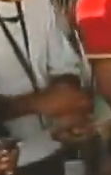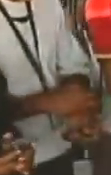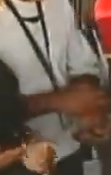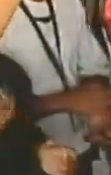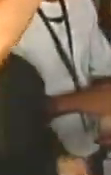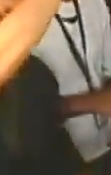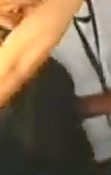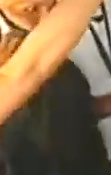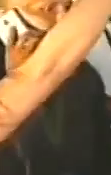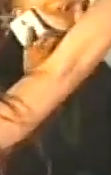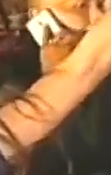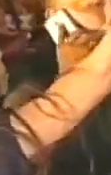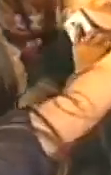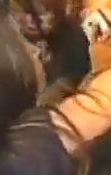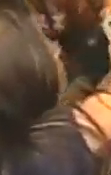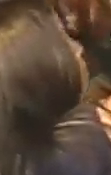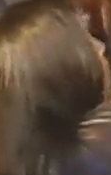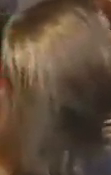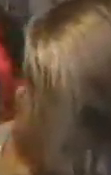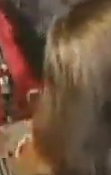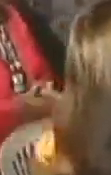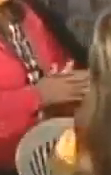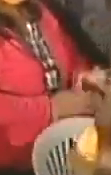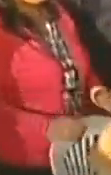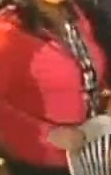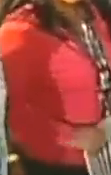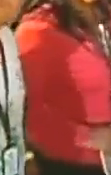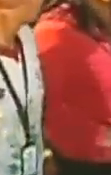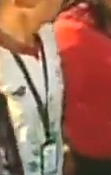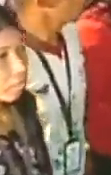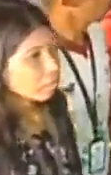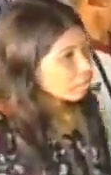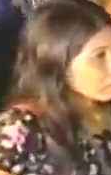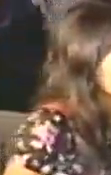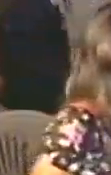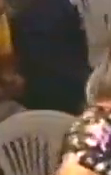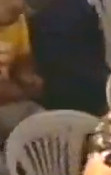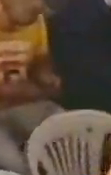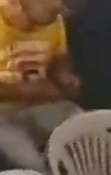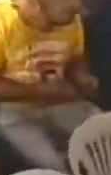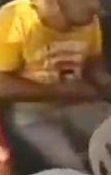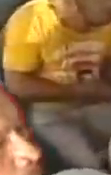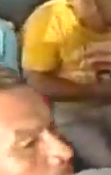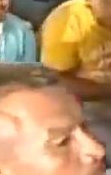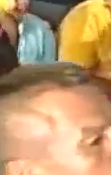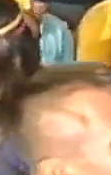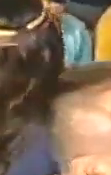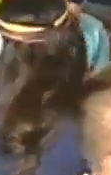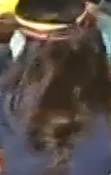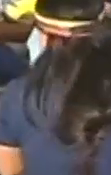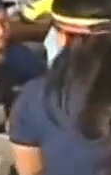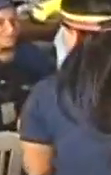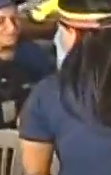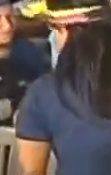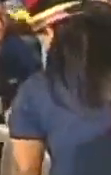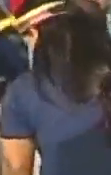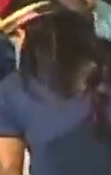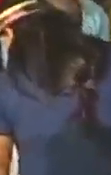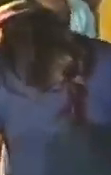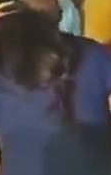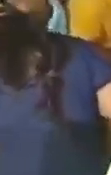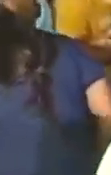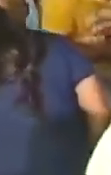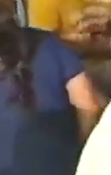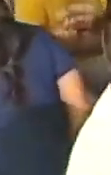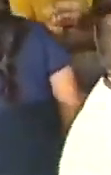indígenas ubicada en Dakota del Norte, en los Estados Unidos de Norteamérica, y donde el mensaje que ha dado ha sido también de solidaridad a